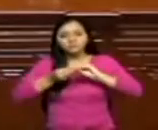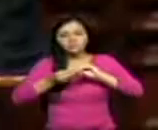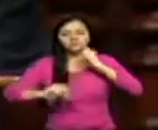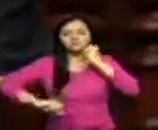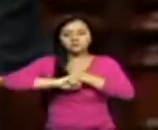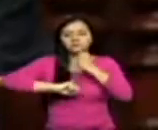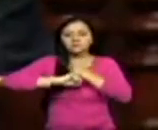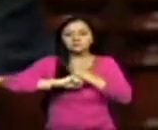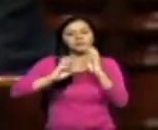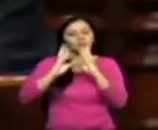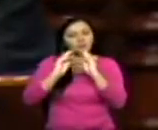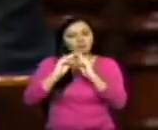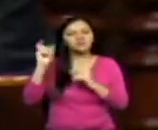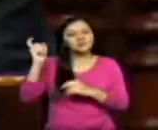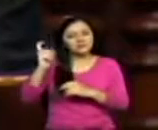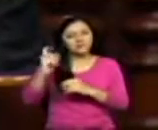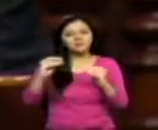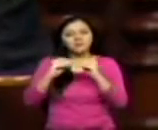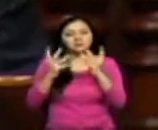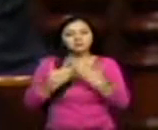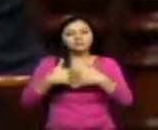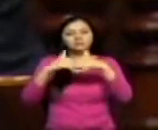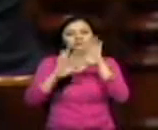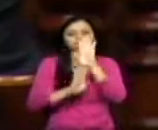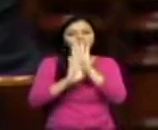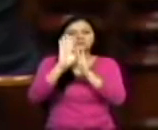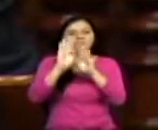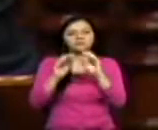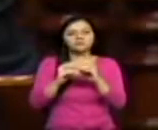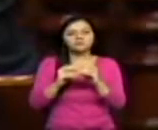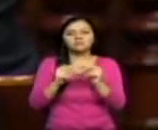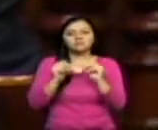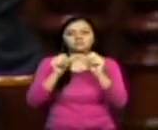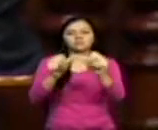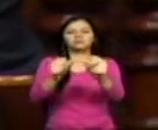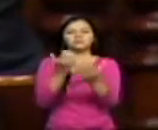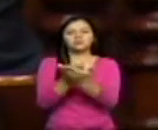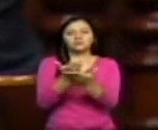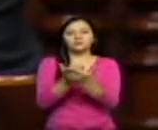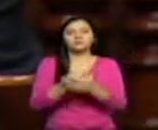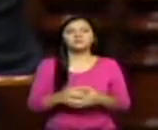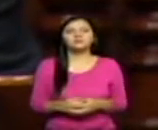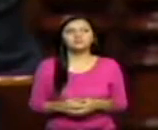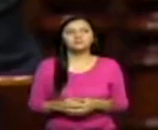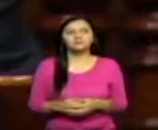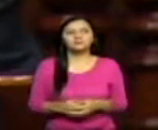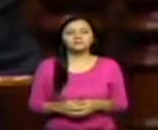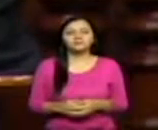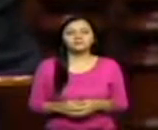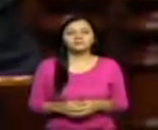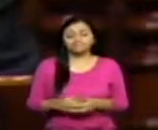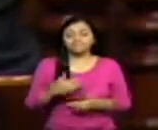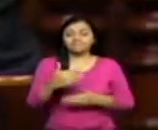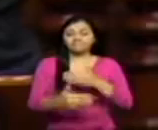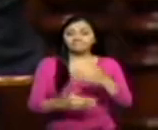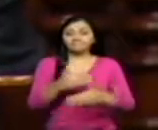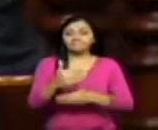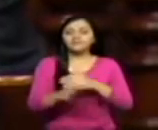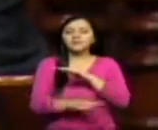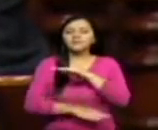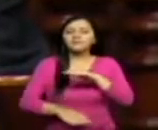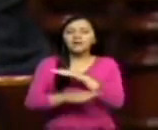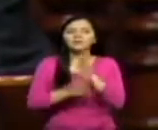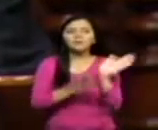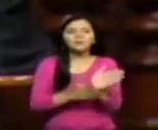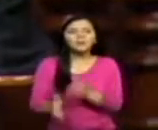legislativas para reactivar el crecimiento sostenido de la economía, poner las bases para nuestro